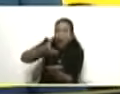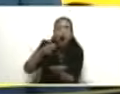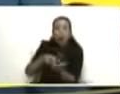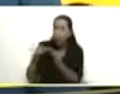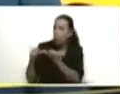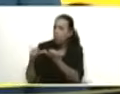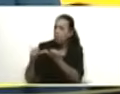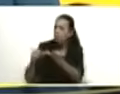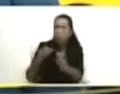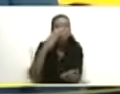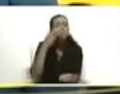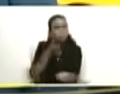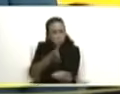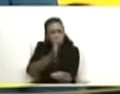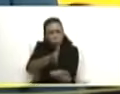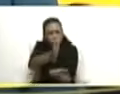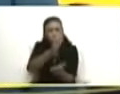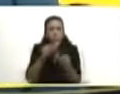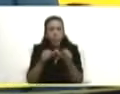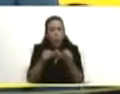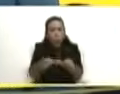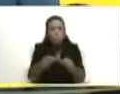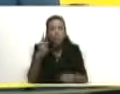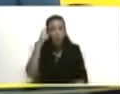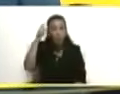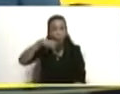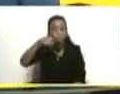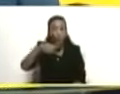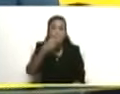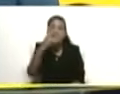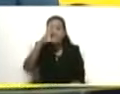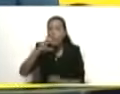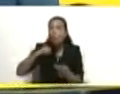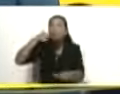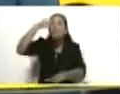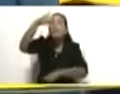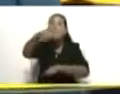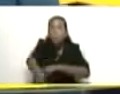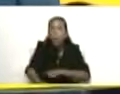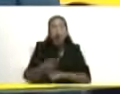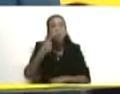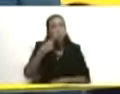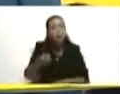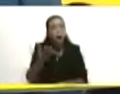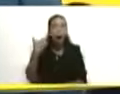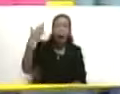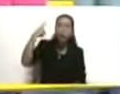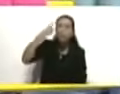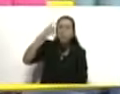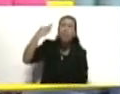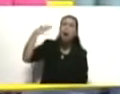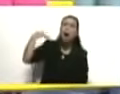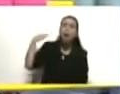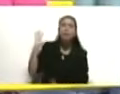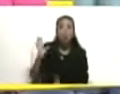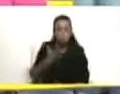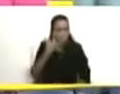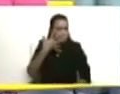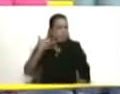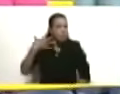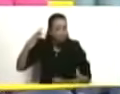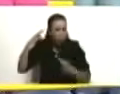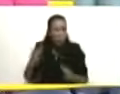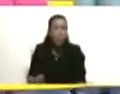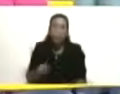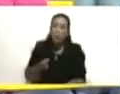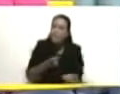continuado ese camino. Y hoy, 25 años después, podemos decirlo con orgullo, aquí estamos en el mismo